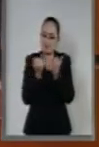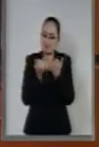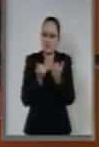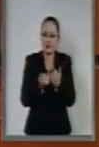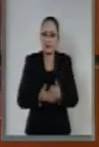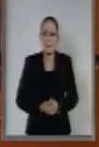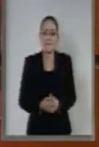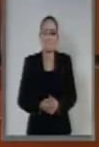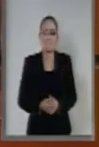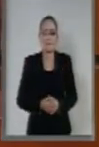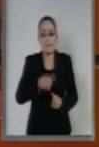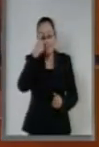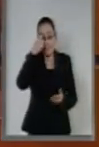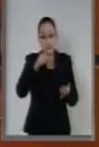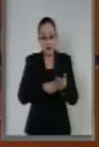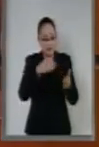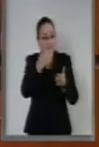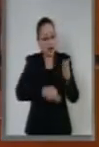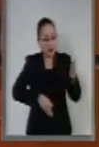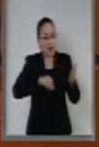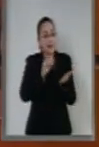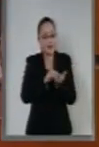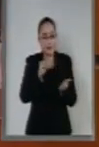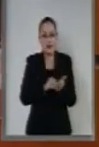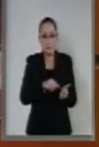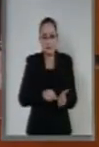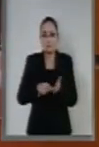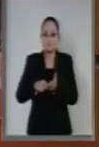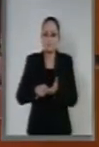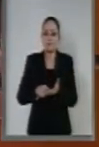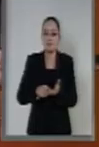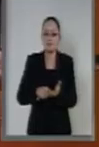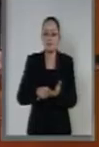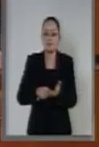creo que hay pendientes sin duda no vamos